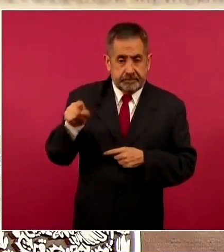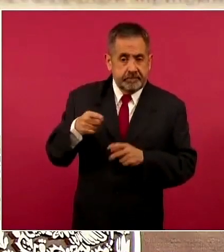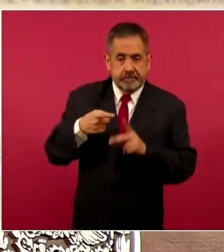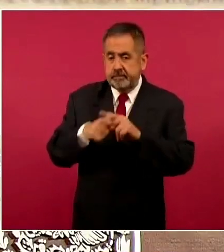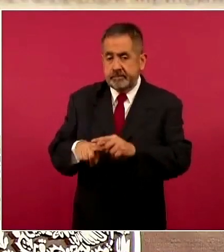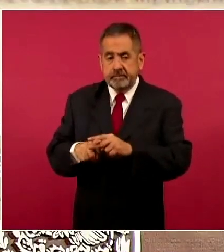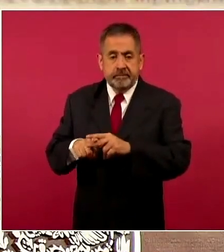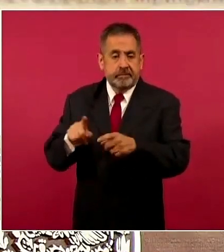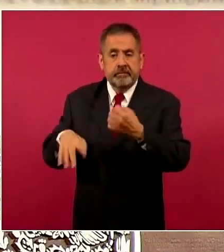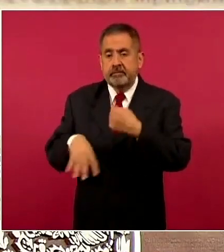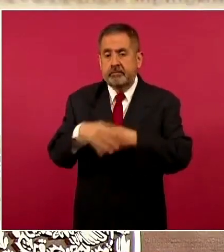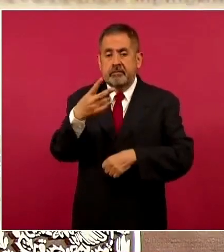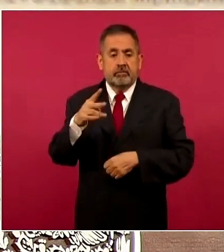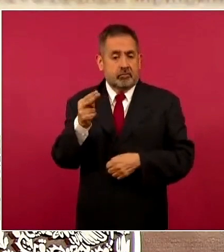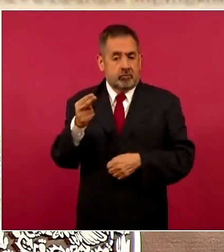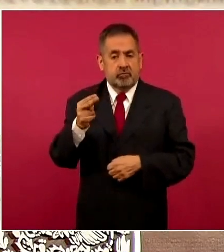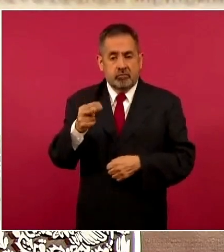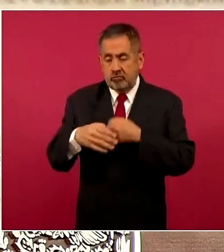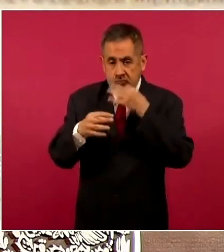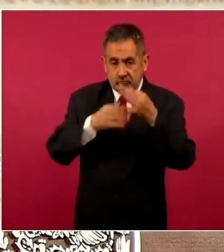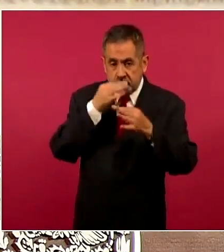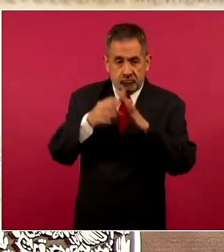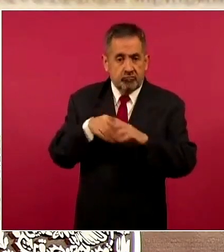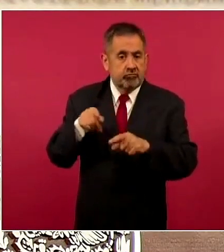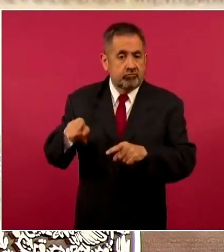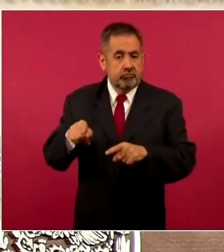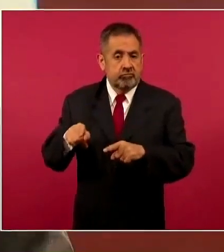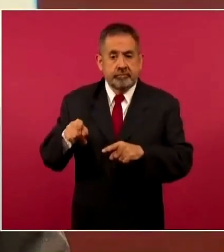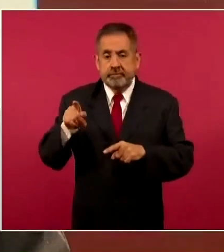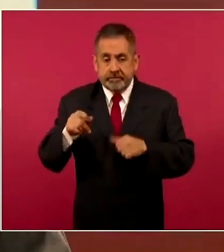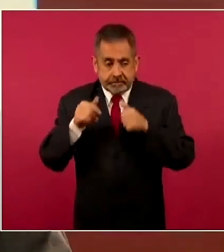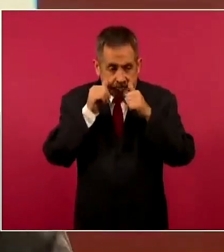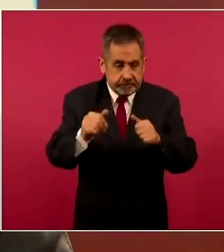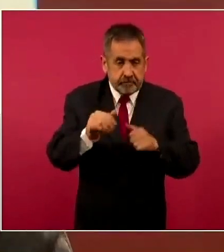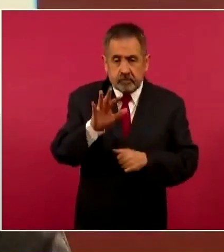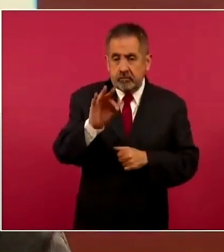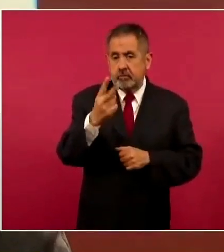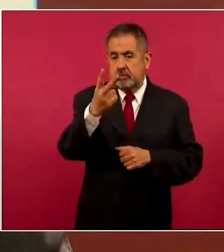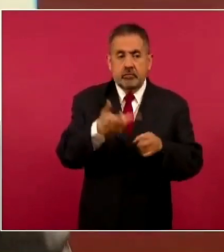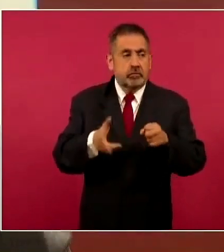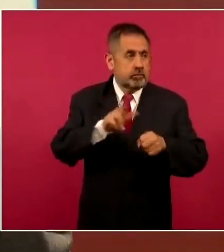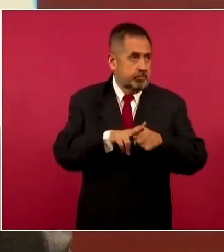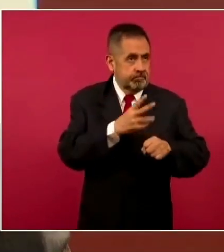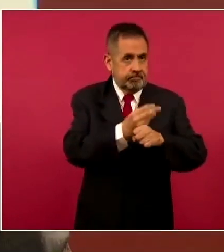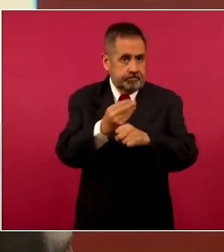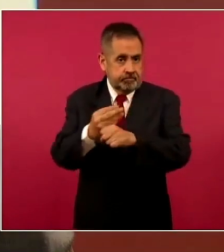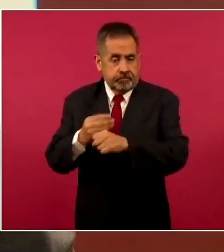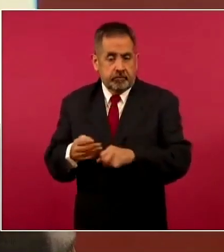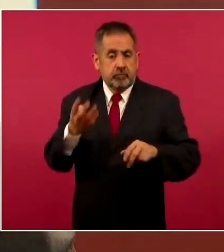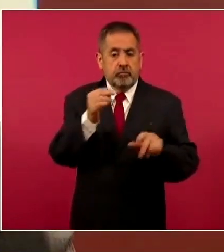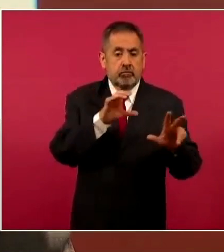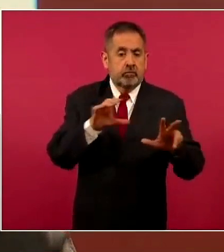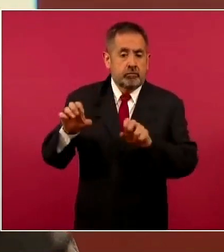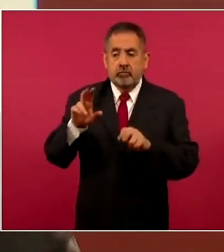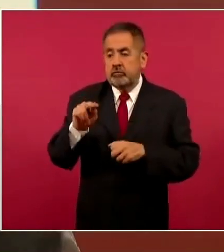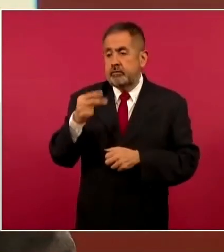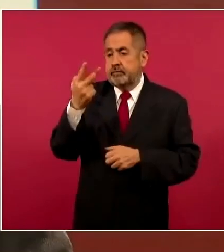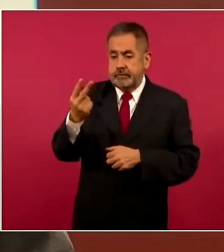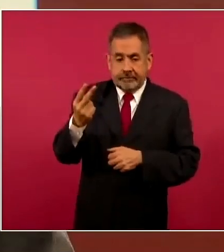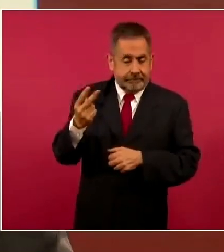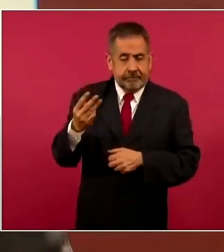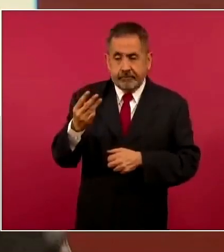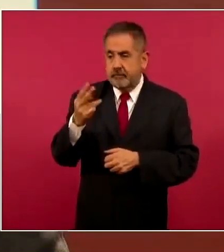empezamos el 14 de noviembre, se están interviniendo ahí 42 hospitales, 983 unidades de salud